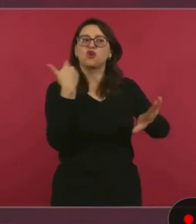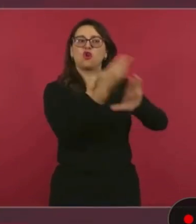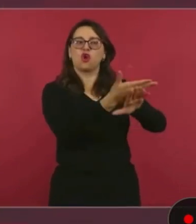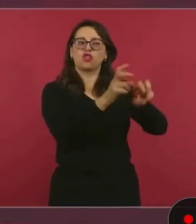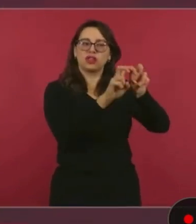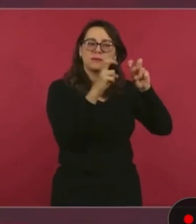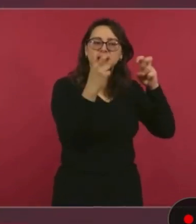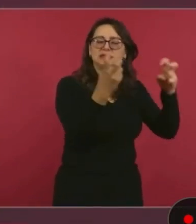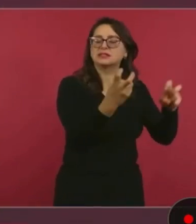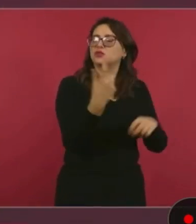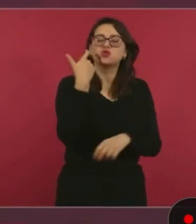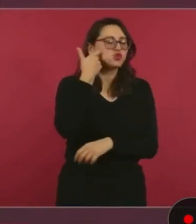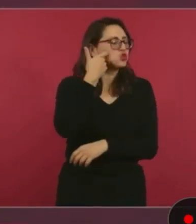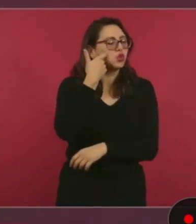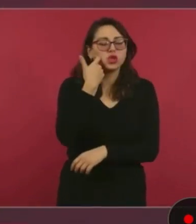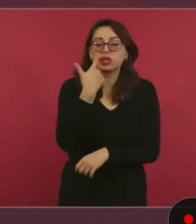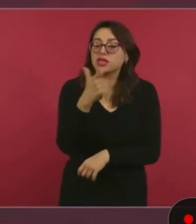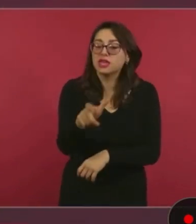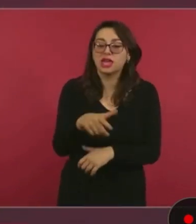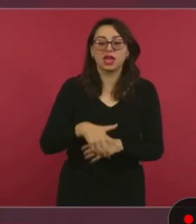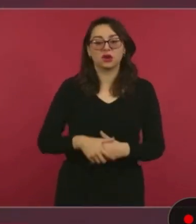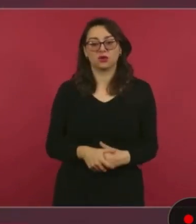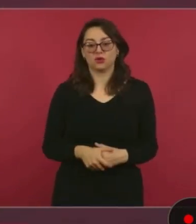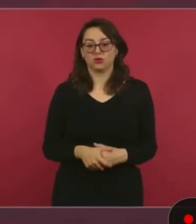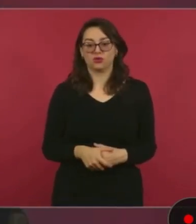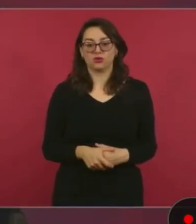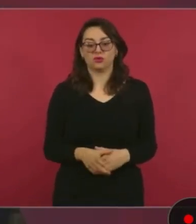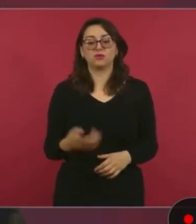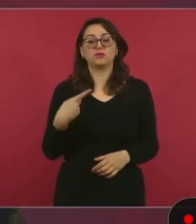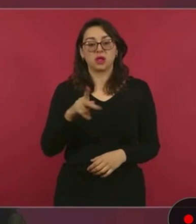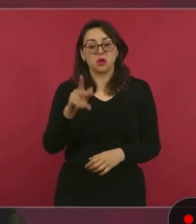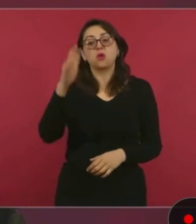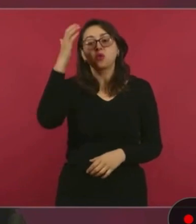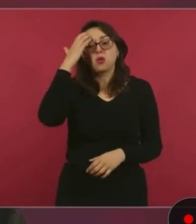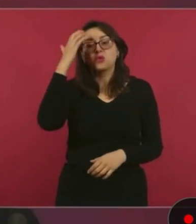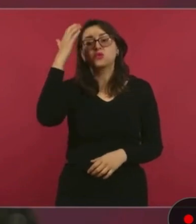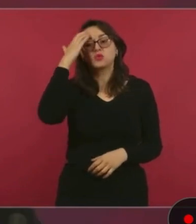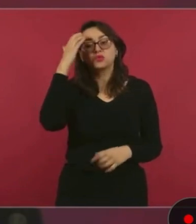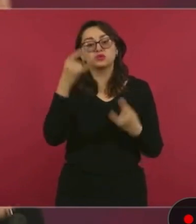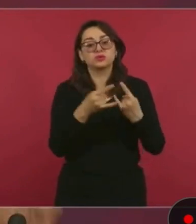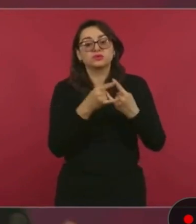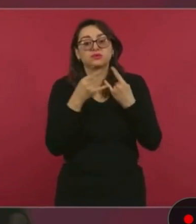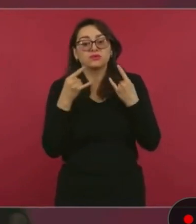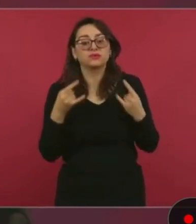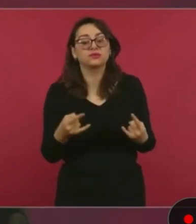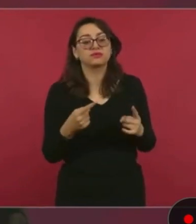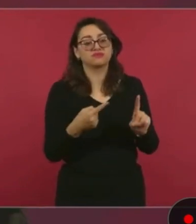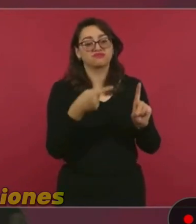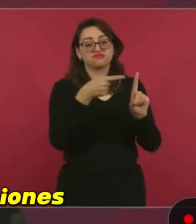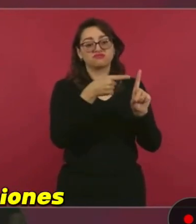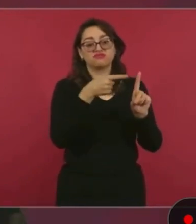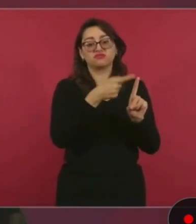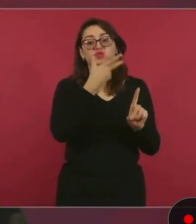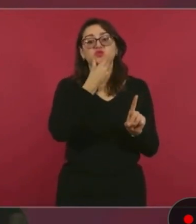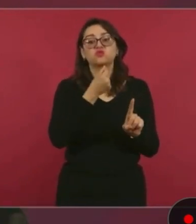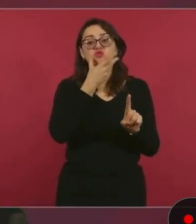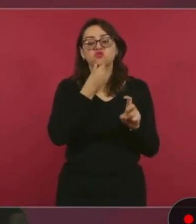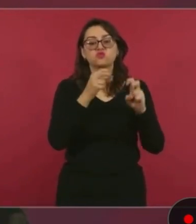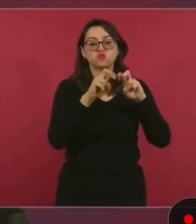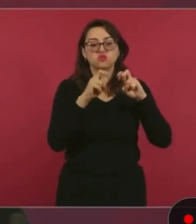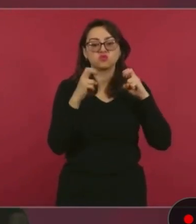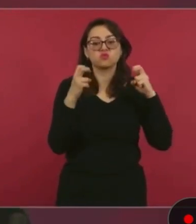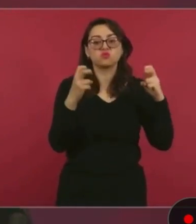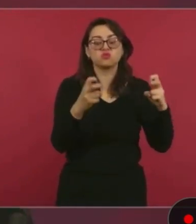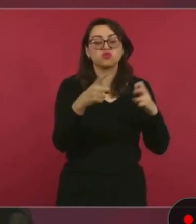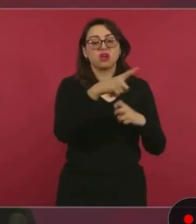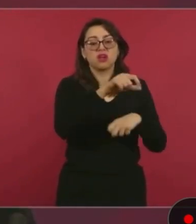magistrados, cuando menos uno, que se hizo una cirugía plástica. ¿Está en funciones?